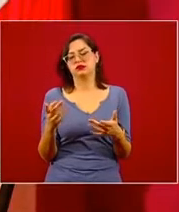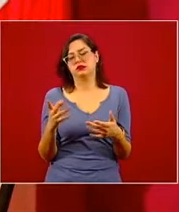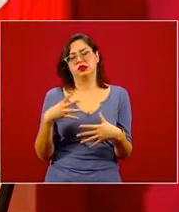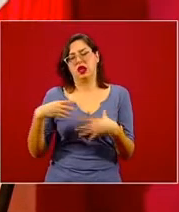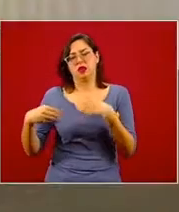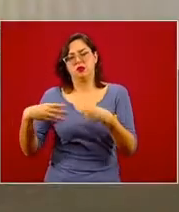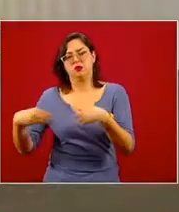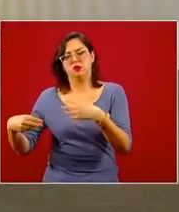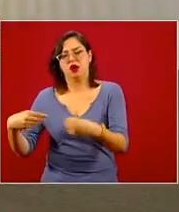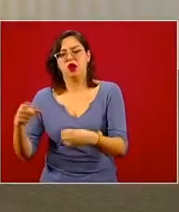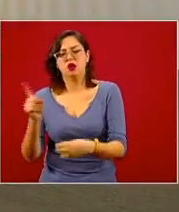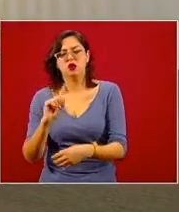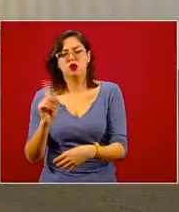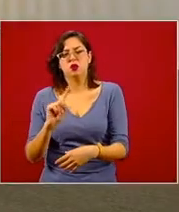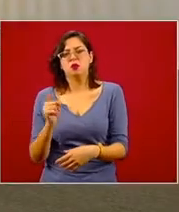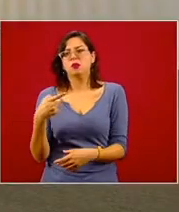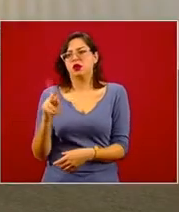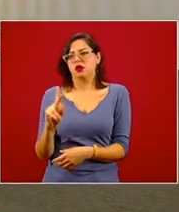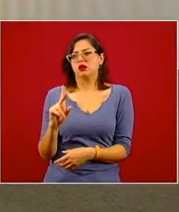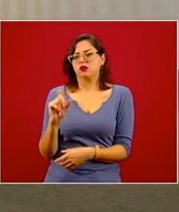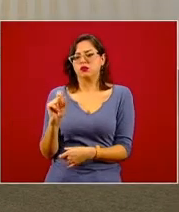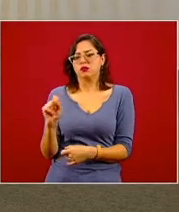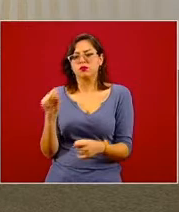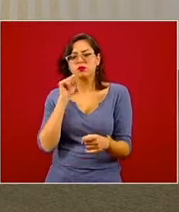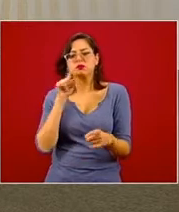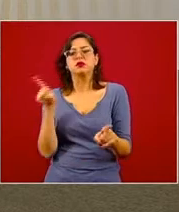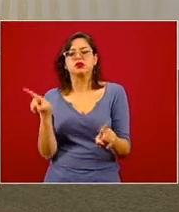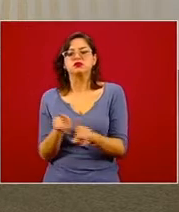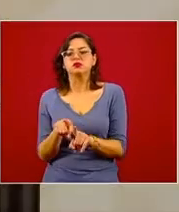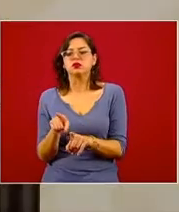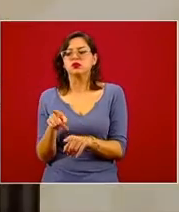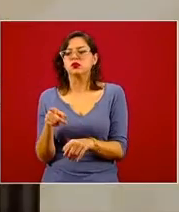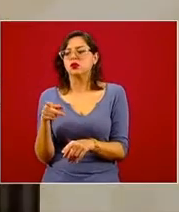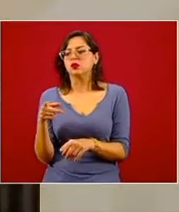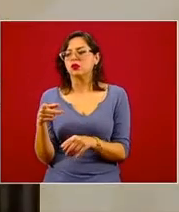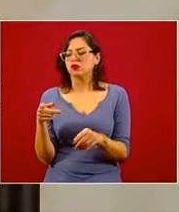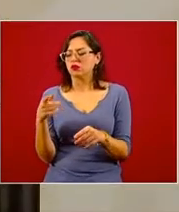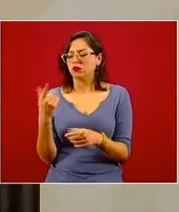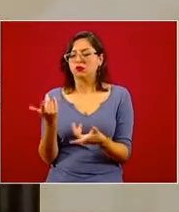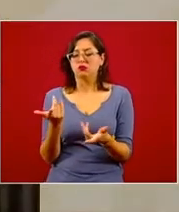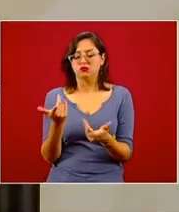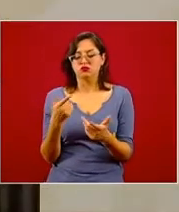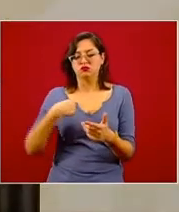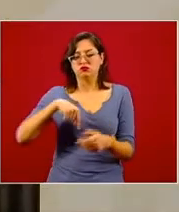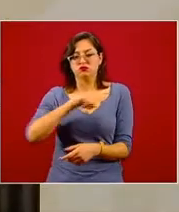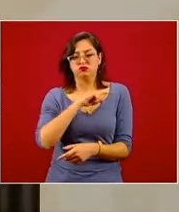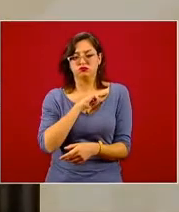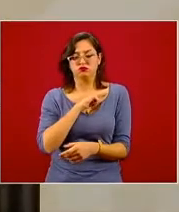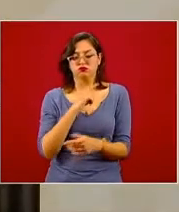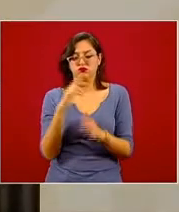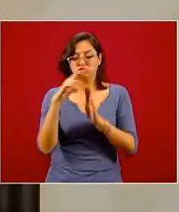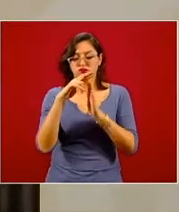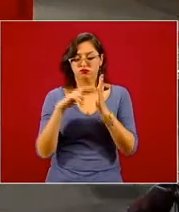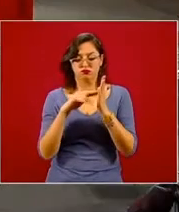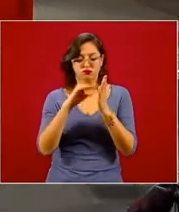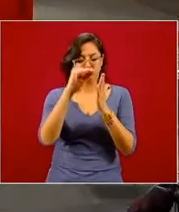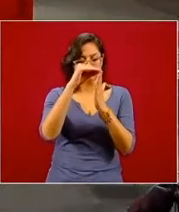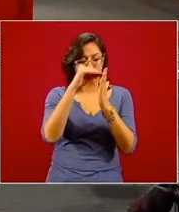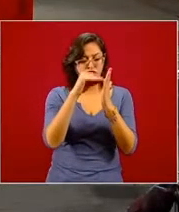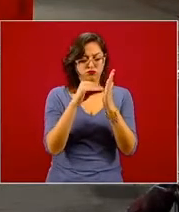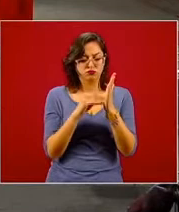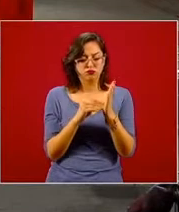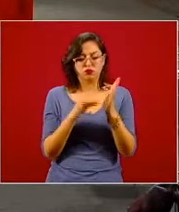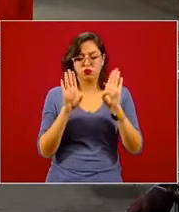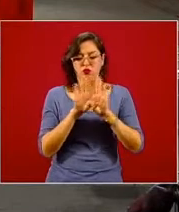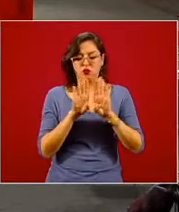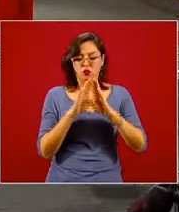de enfermedades and infecciosas, with pero la victim hemos tomado en management cuenta as cuando well, hicimos el because it's lineamiento a very different case precisamente when we are sobre talking about an el